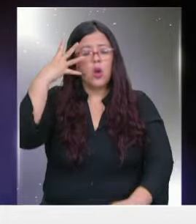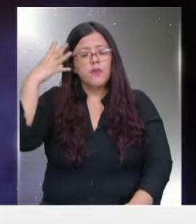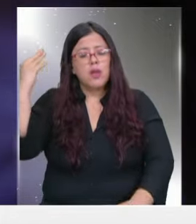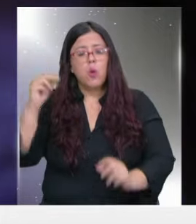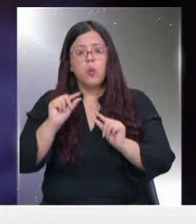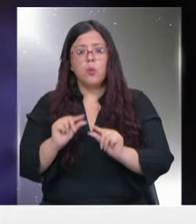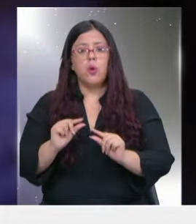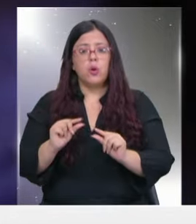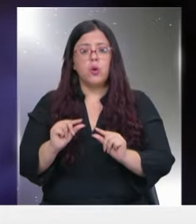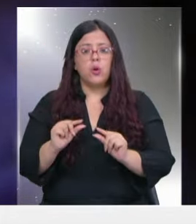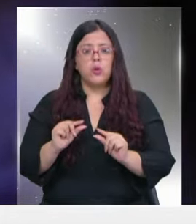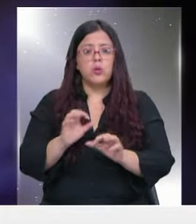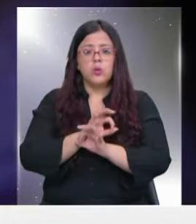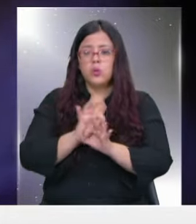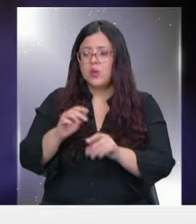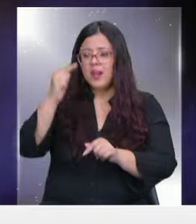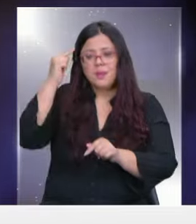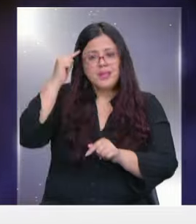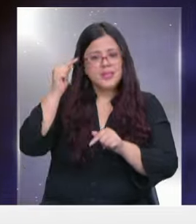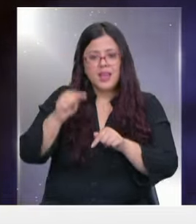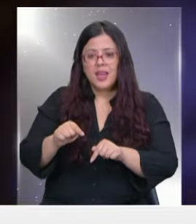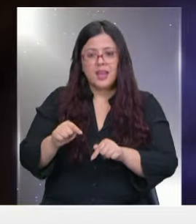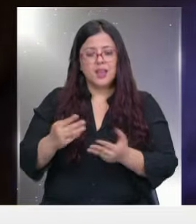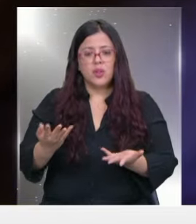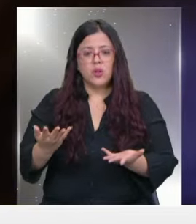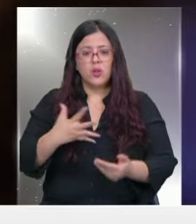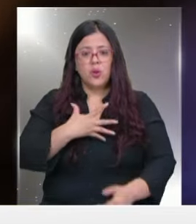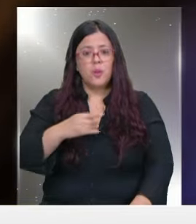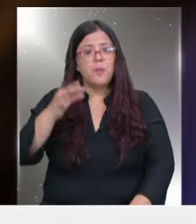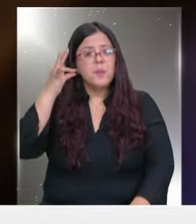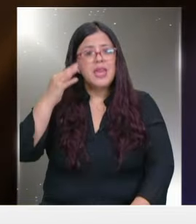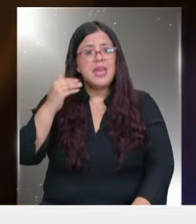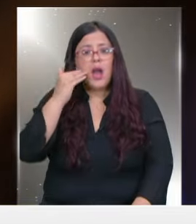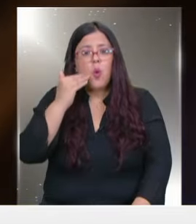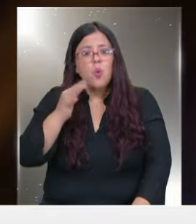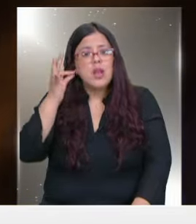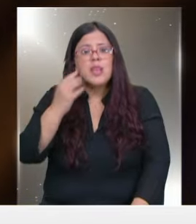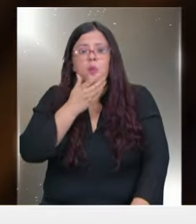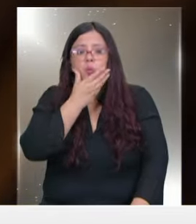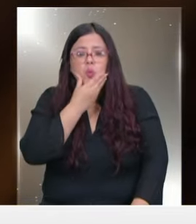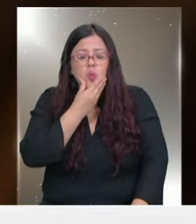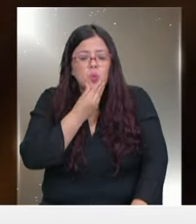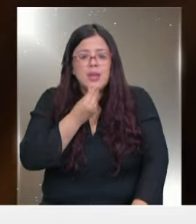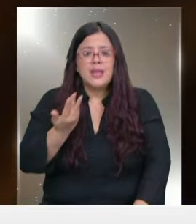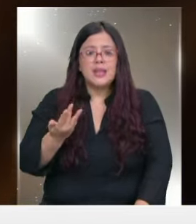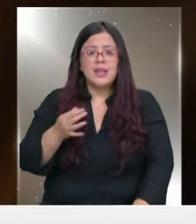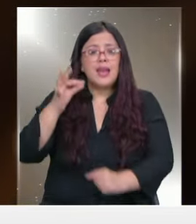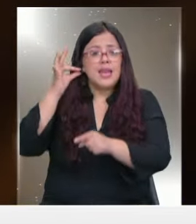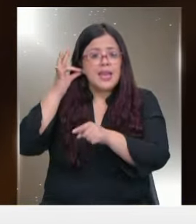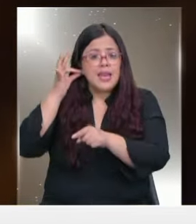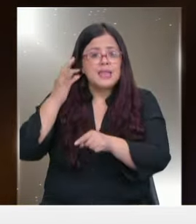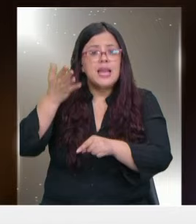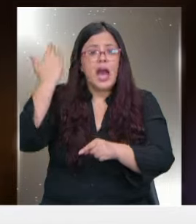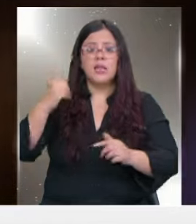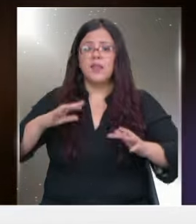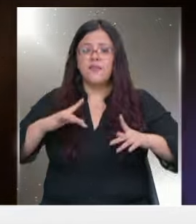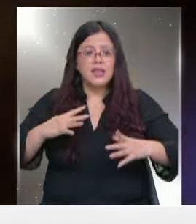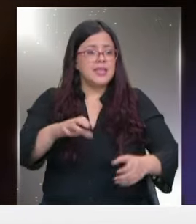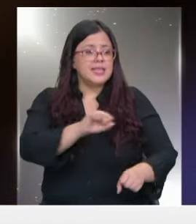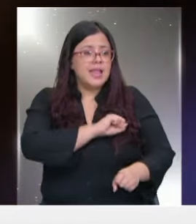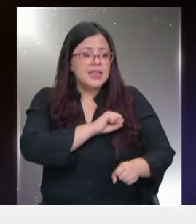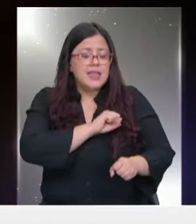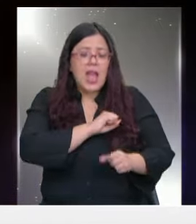poco. Nunca pensé que iba a pasar por esto. Mi hija es una niña muy linda, muy preciosa. Ella estaba feliz en